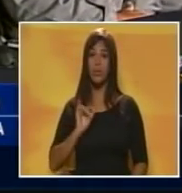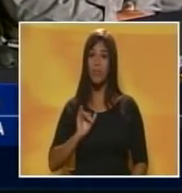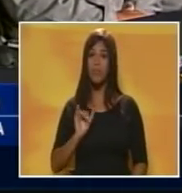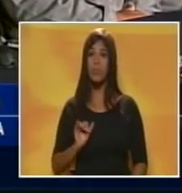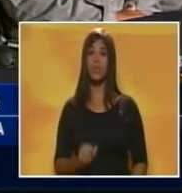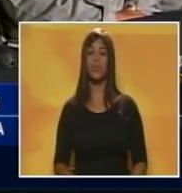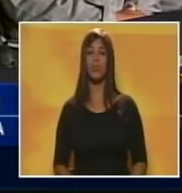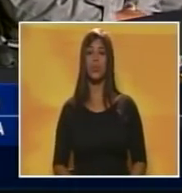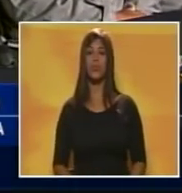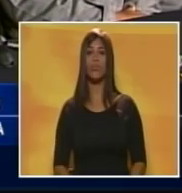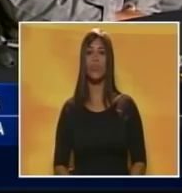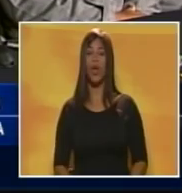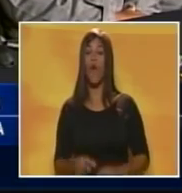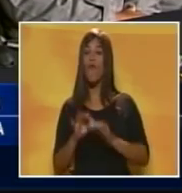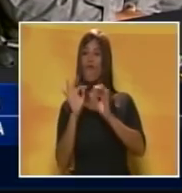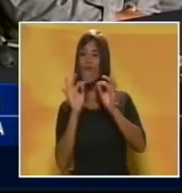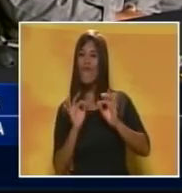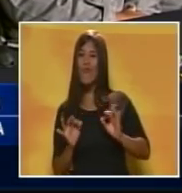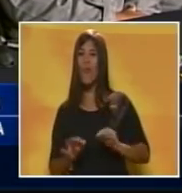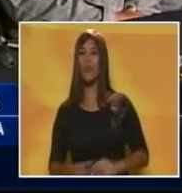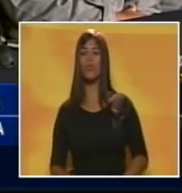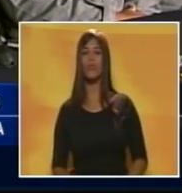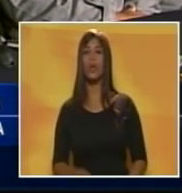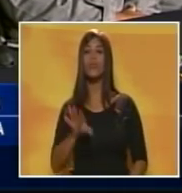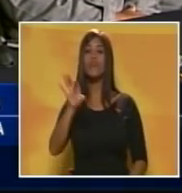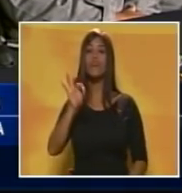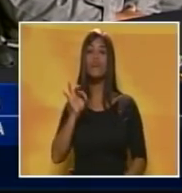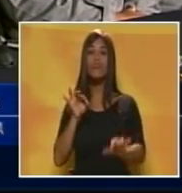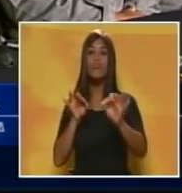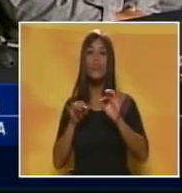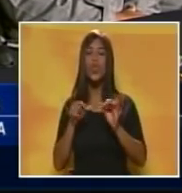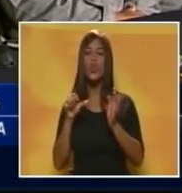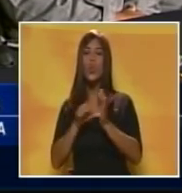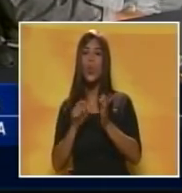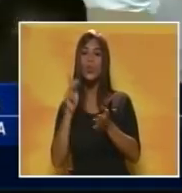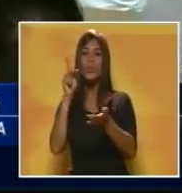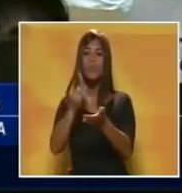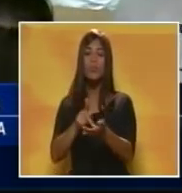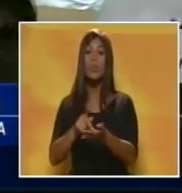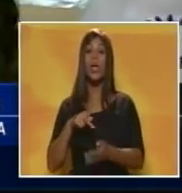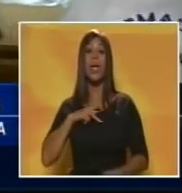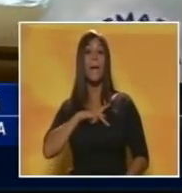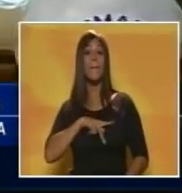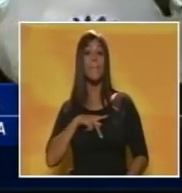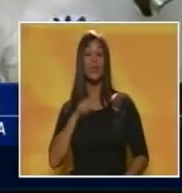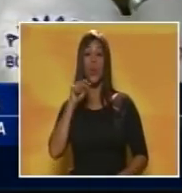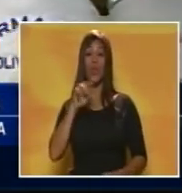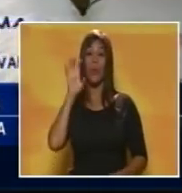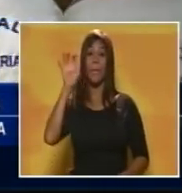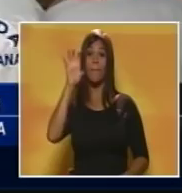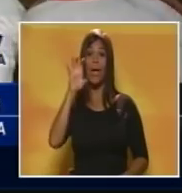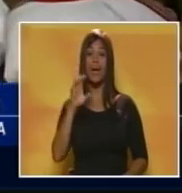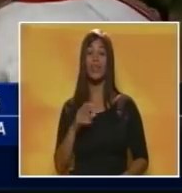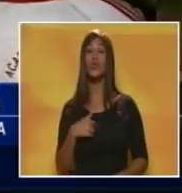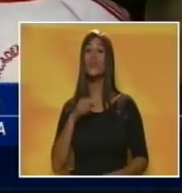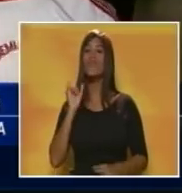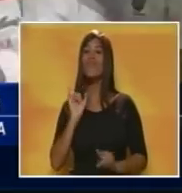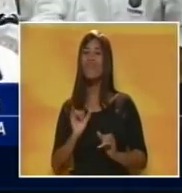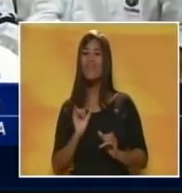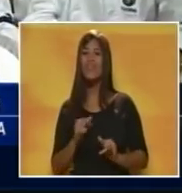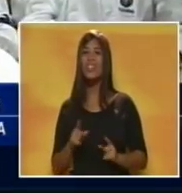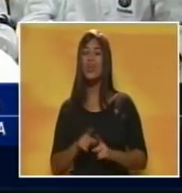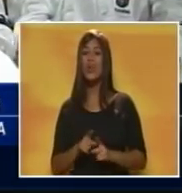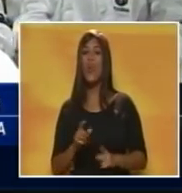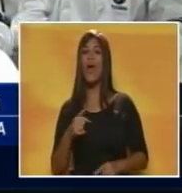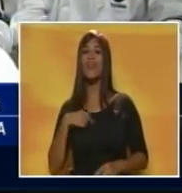esa es la manera de escoger los puertos. Puntualizó que la misión a estos países es estrictamente